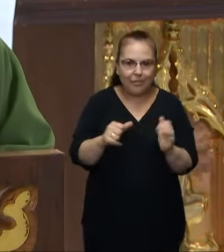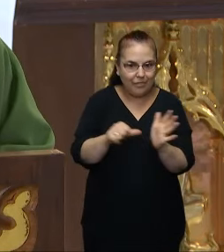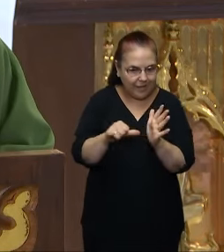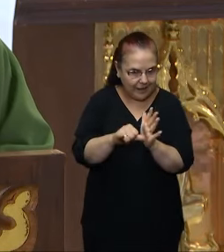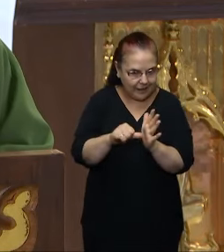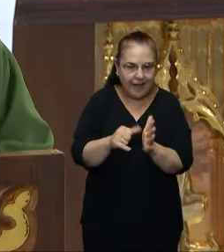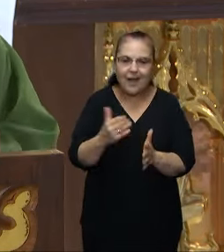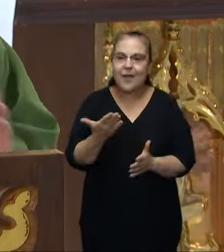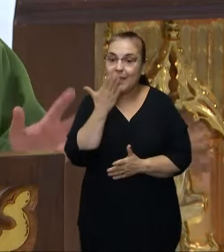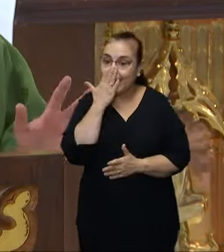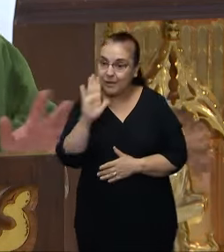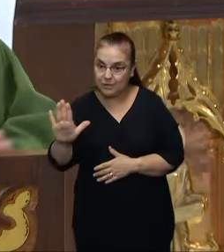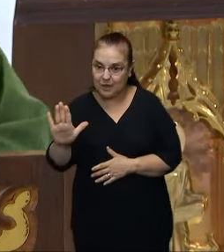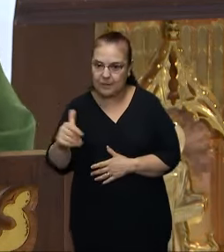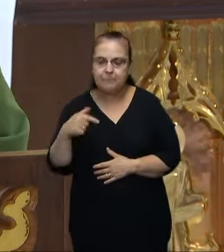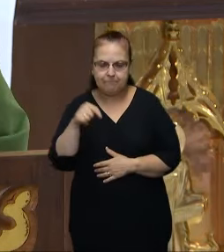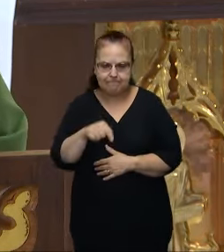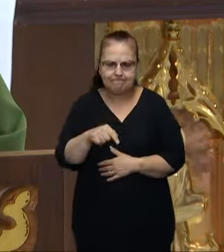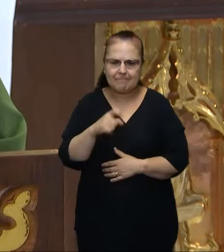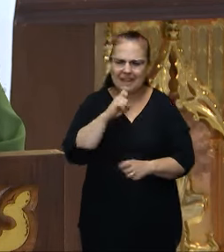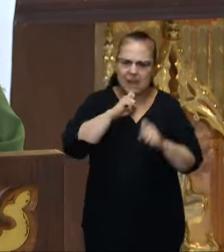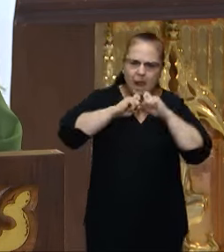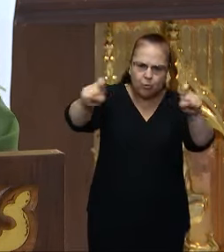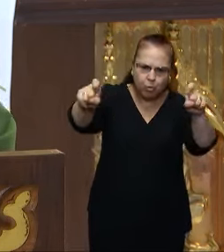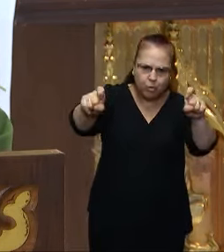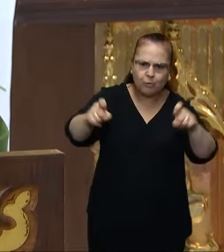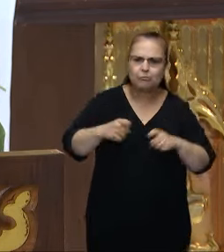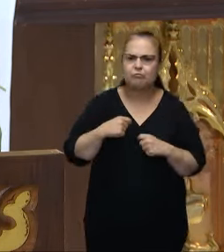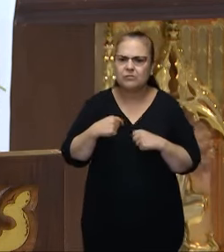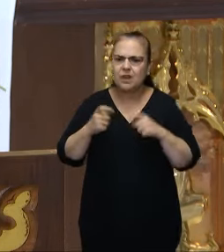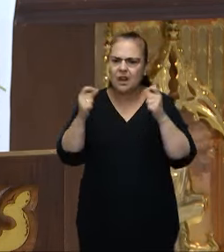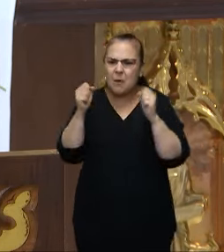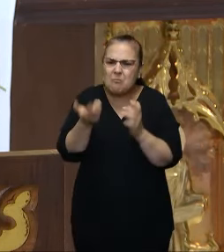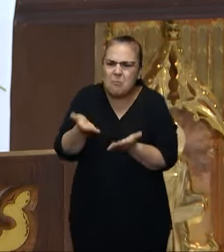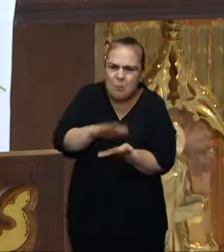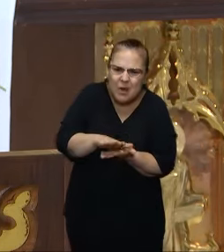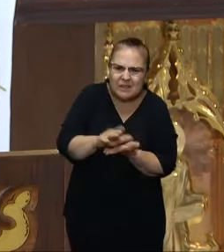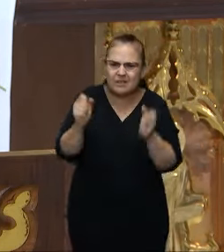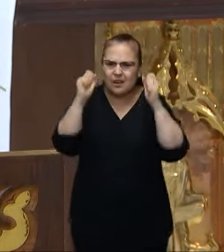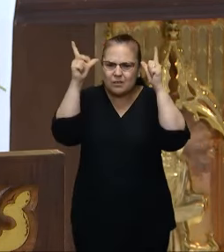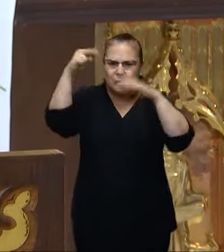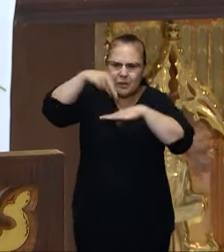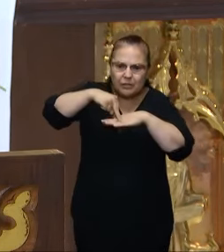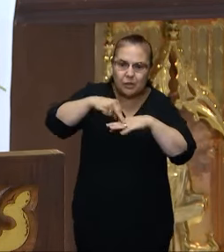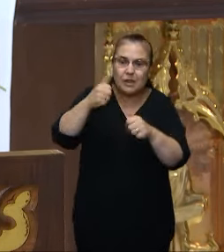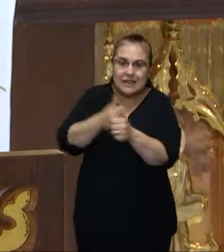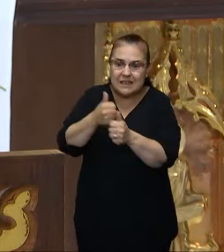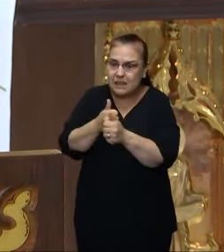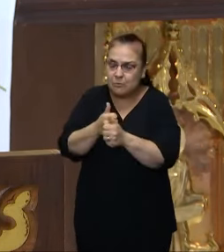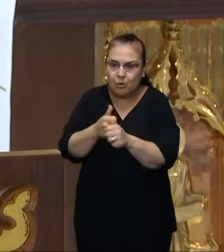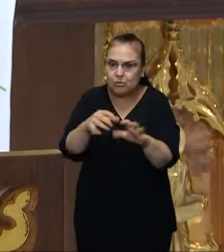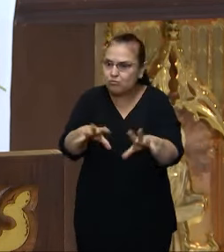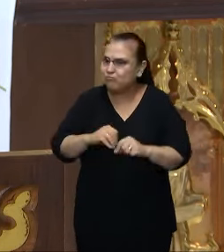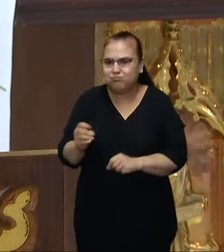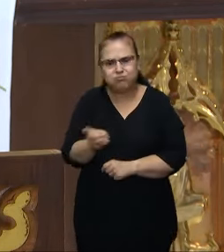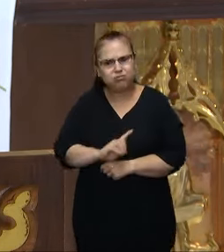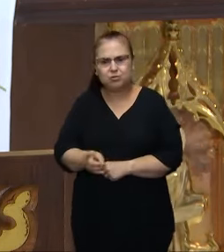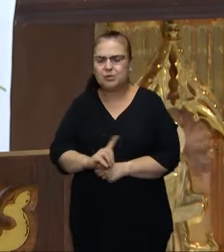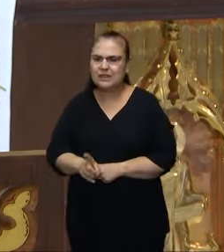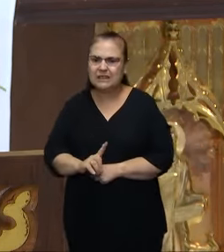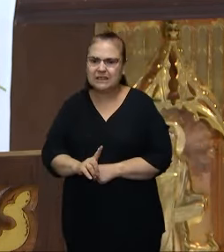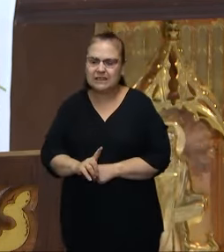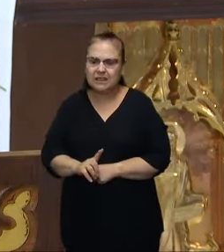y Y esa anuncio de la muerte y la resurrección que seguramente no entendían a los discípulos los dejó